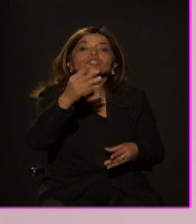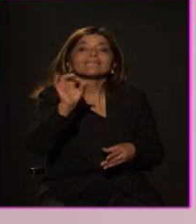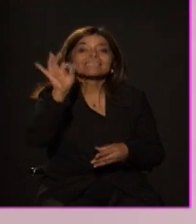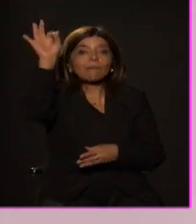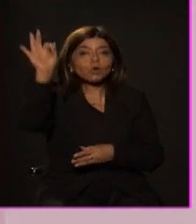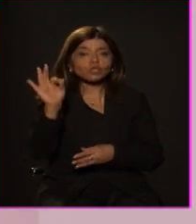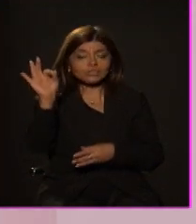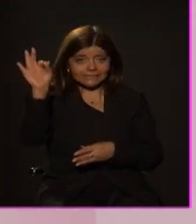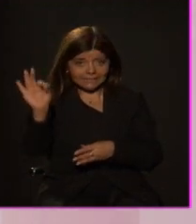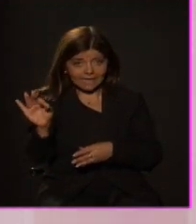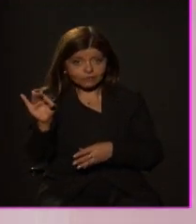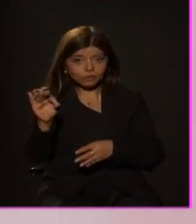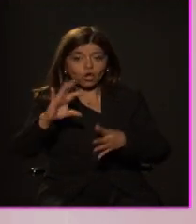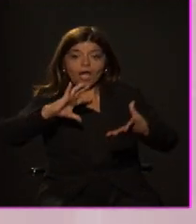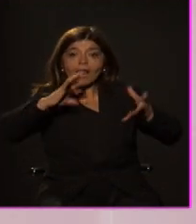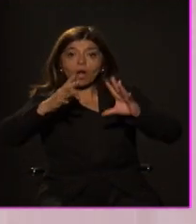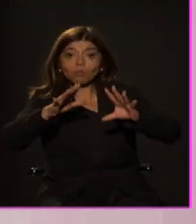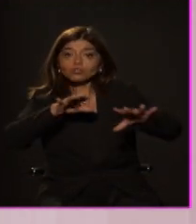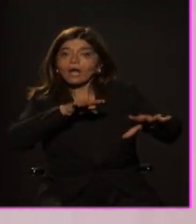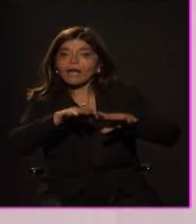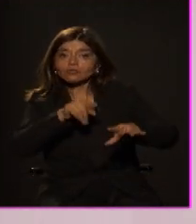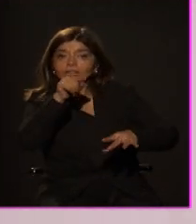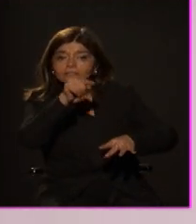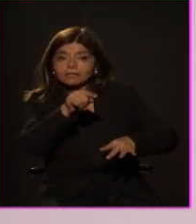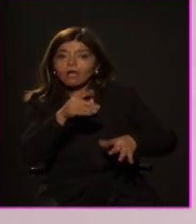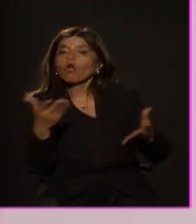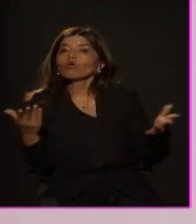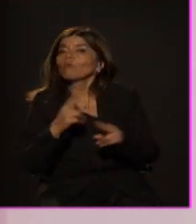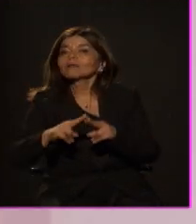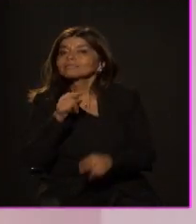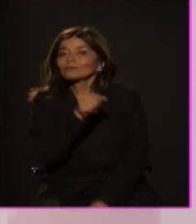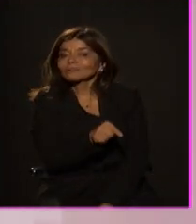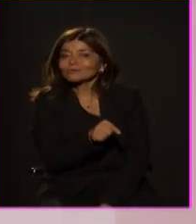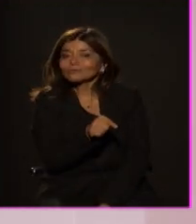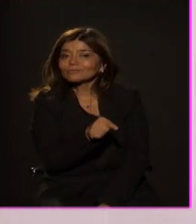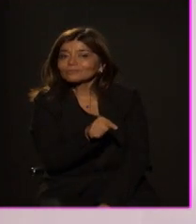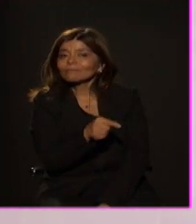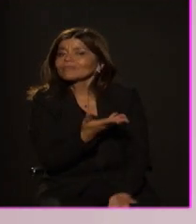eventos en el mundo, digamos. ¿Cómo hacemos eso?